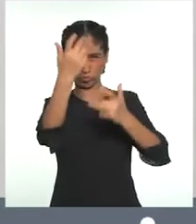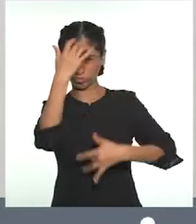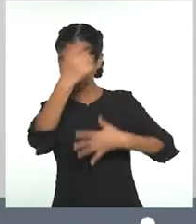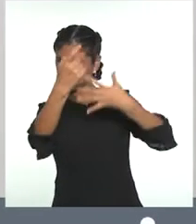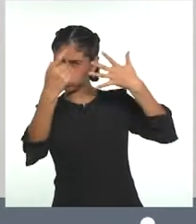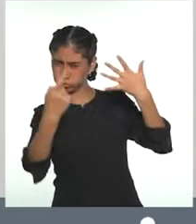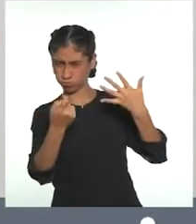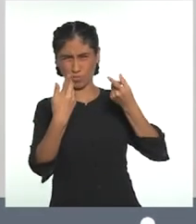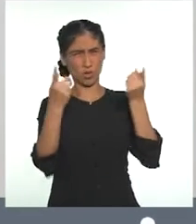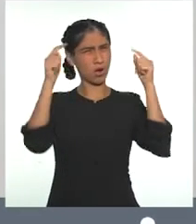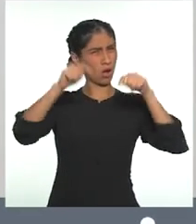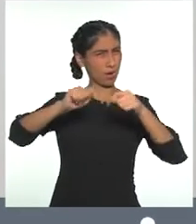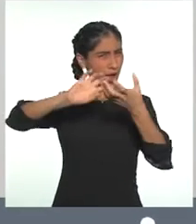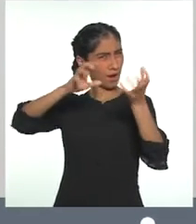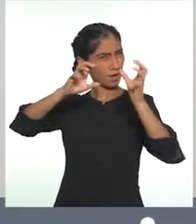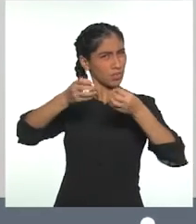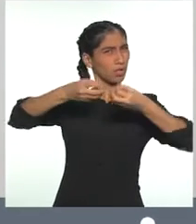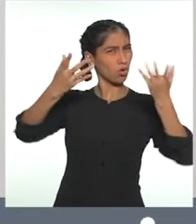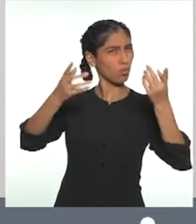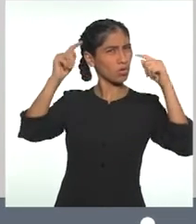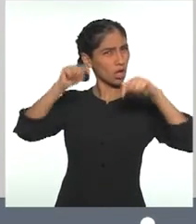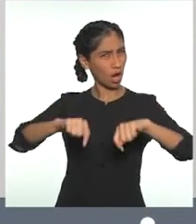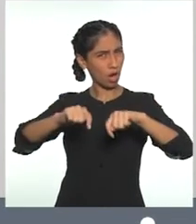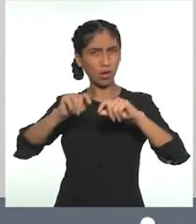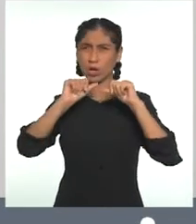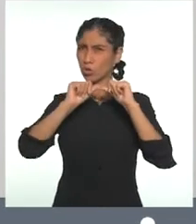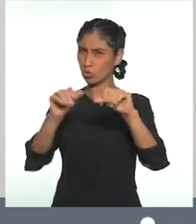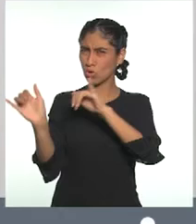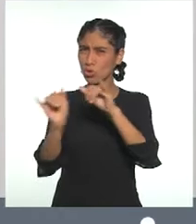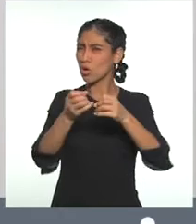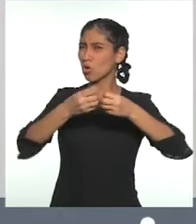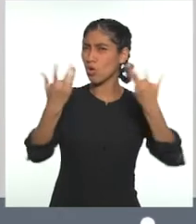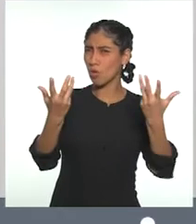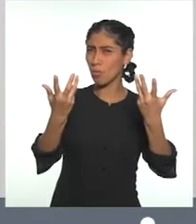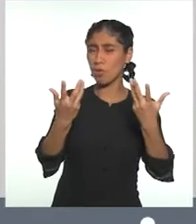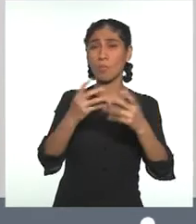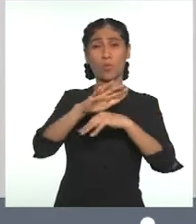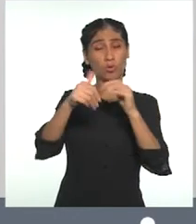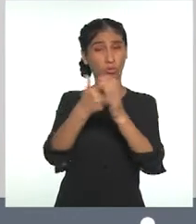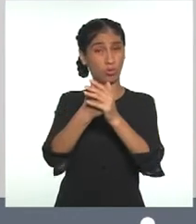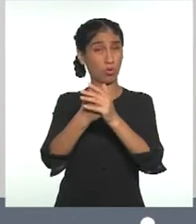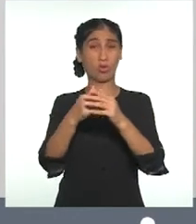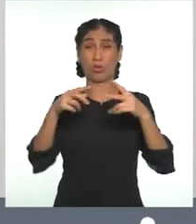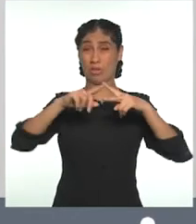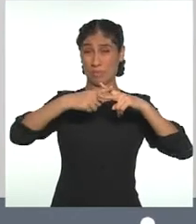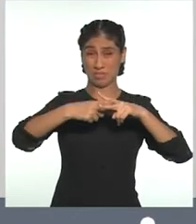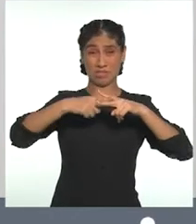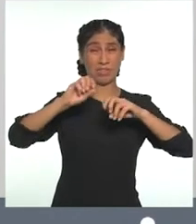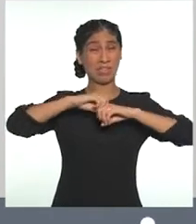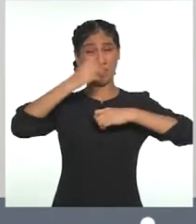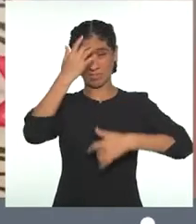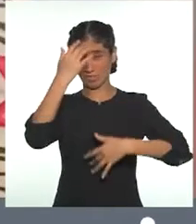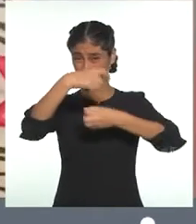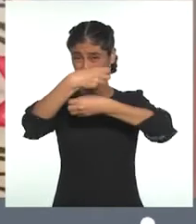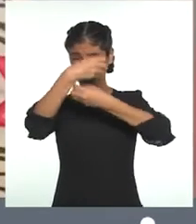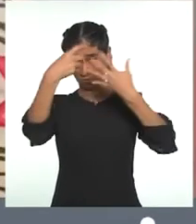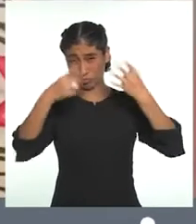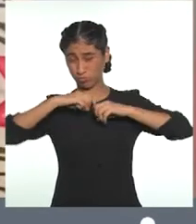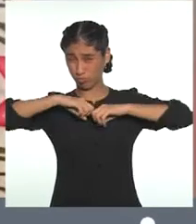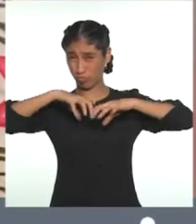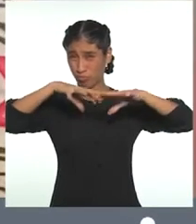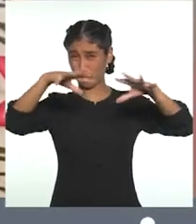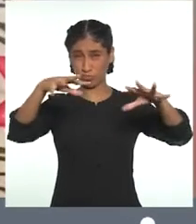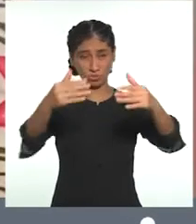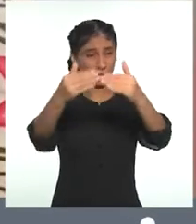qué ha cambiado o en qué se mantiene la forma en que ha respondido el gobierno a la pandemia por la COVID-19. Porque